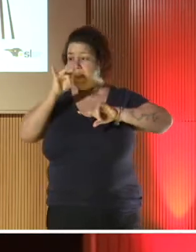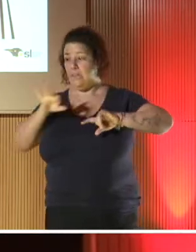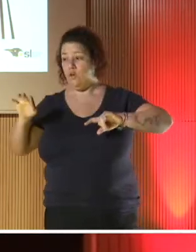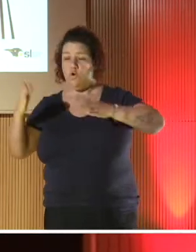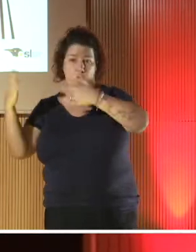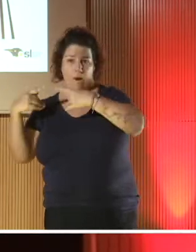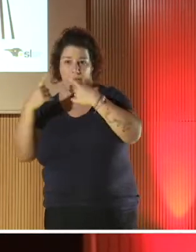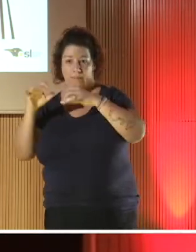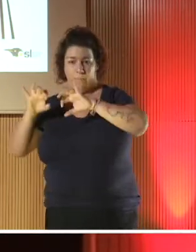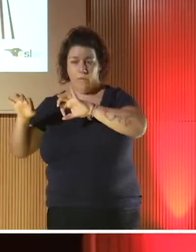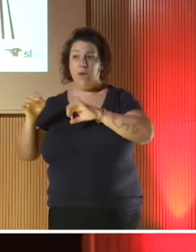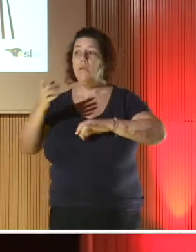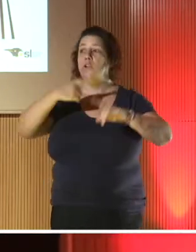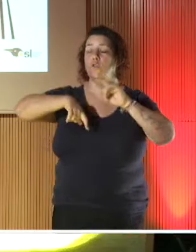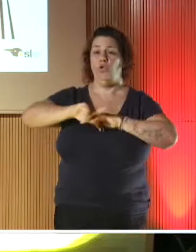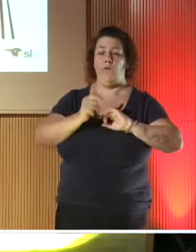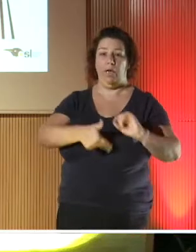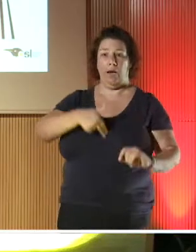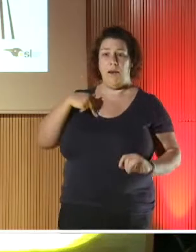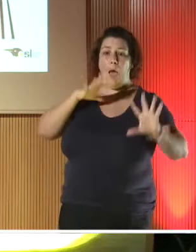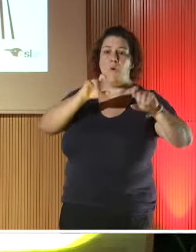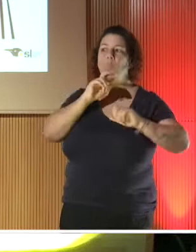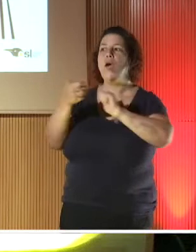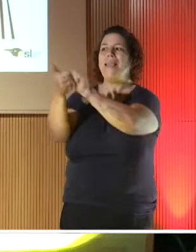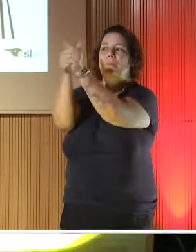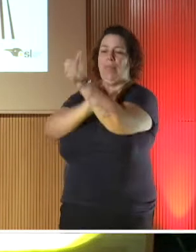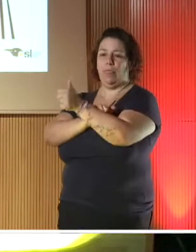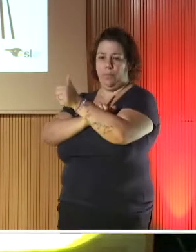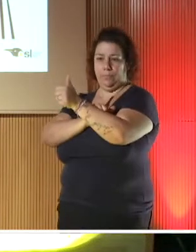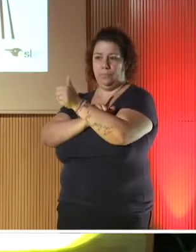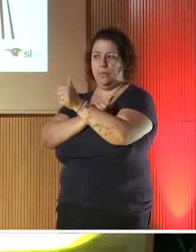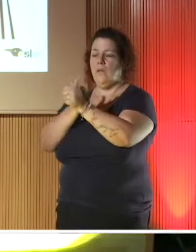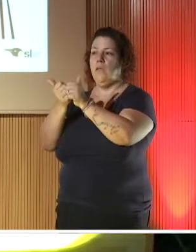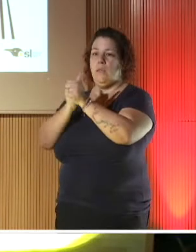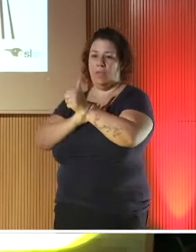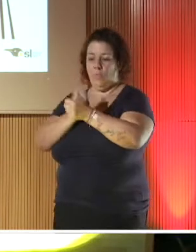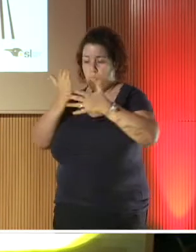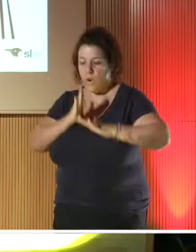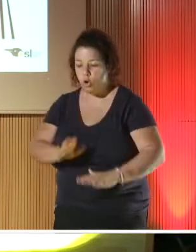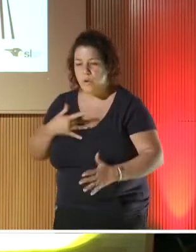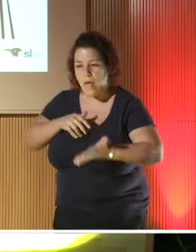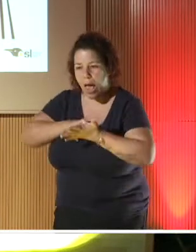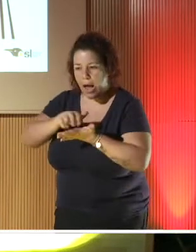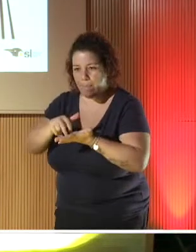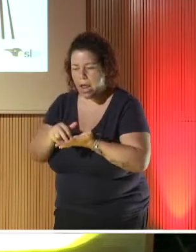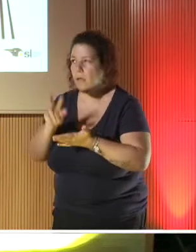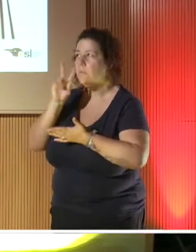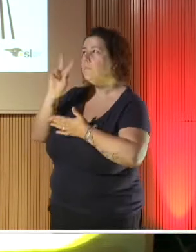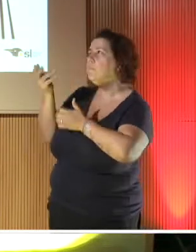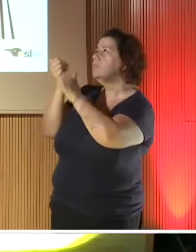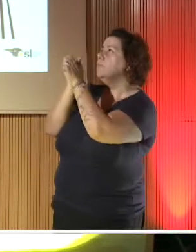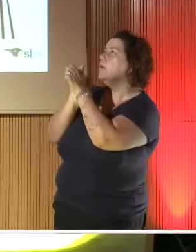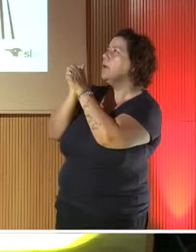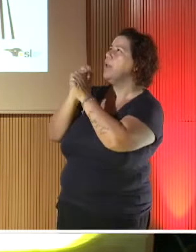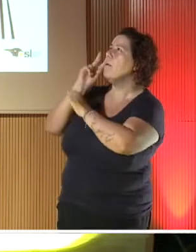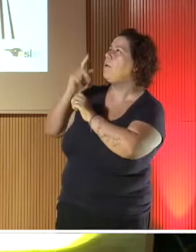¿no? Nosotros todos, en general, aprendemos por imitación, ¿no? Tú tienes que enseñar a tus hijos a caminar y ellos ya te están imitando, están viendo